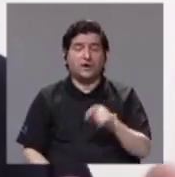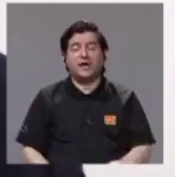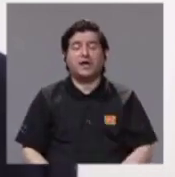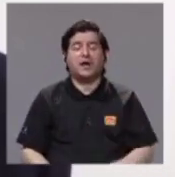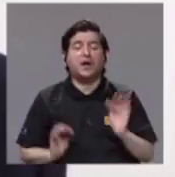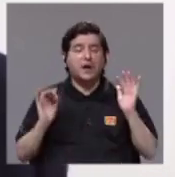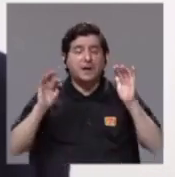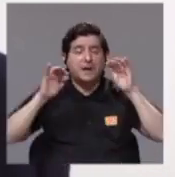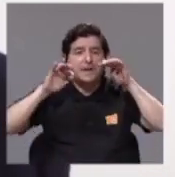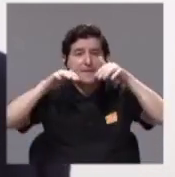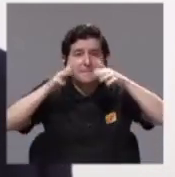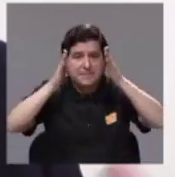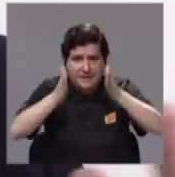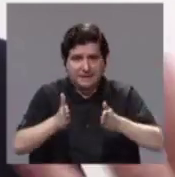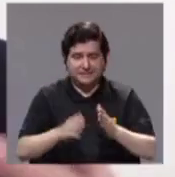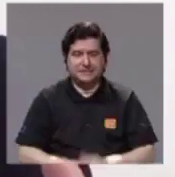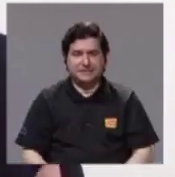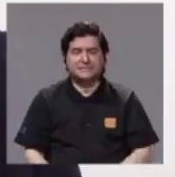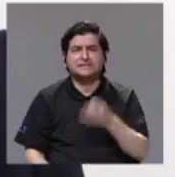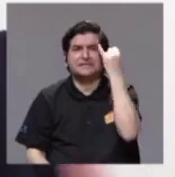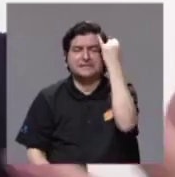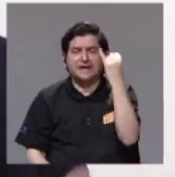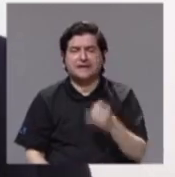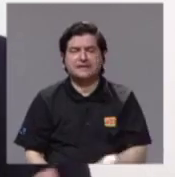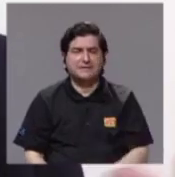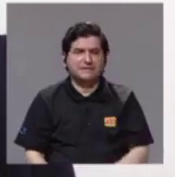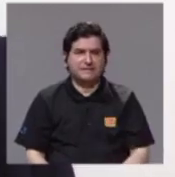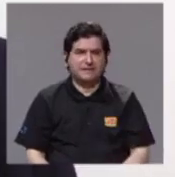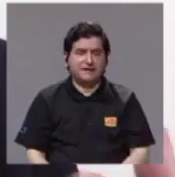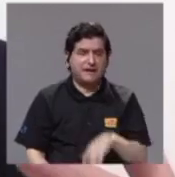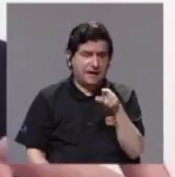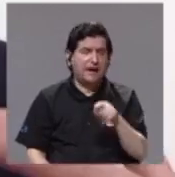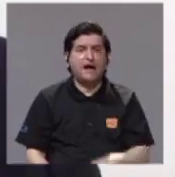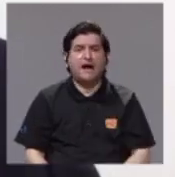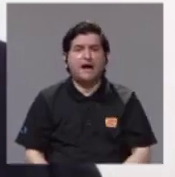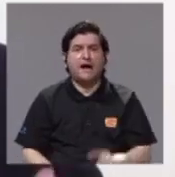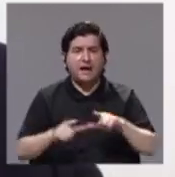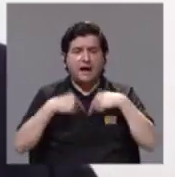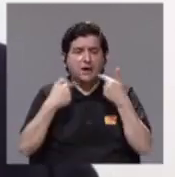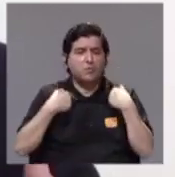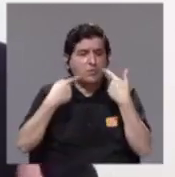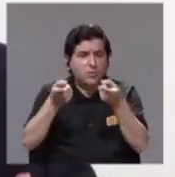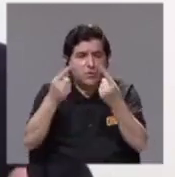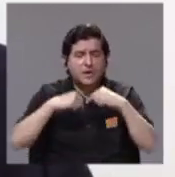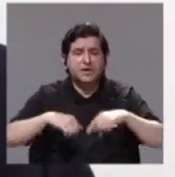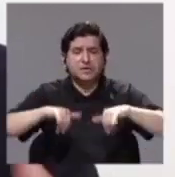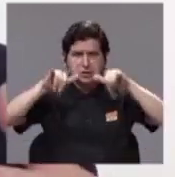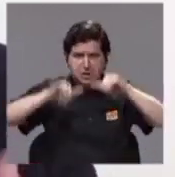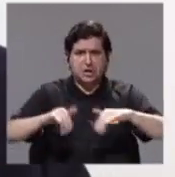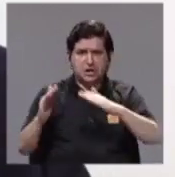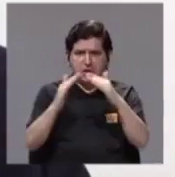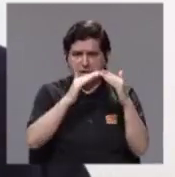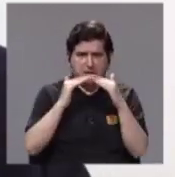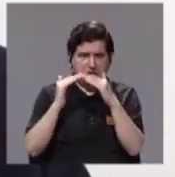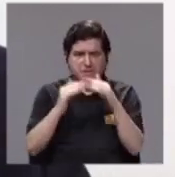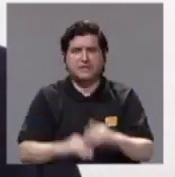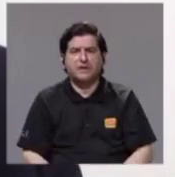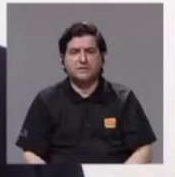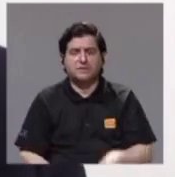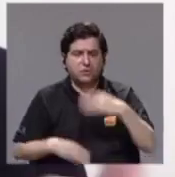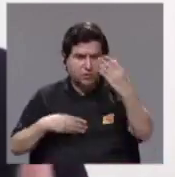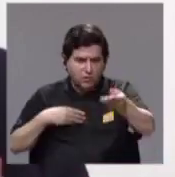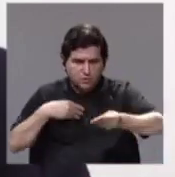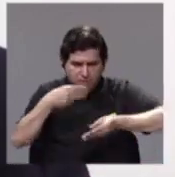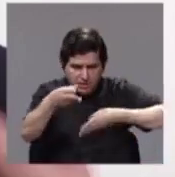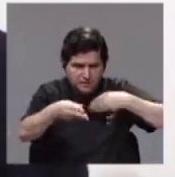grupo inmigrante. Y la idea era que se instalaran los nómadas en el